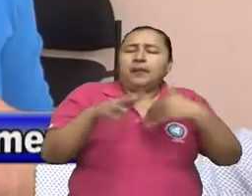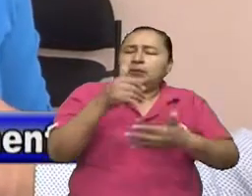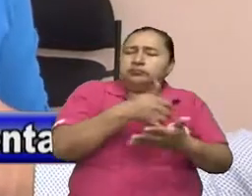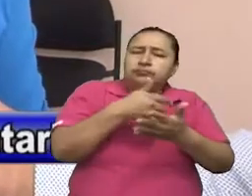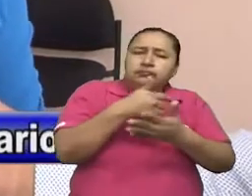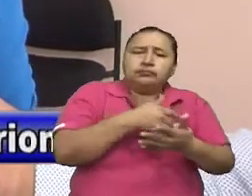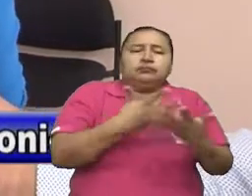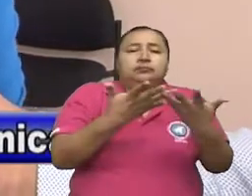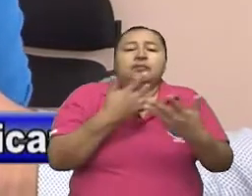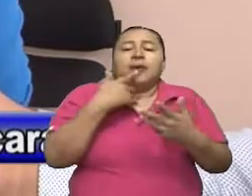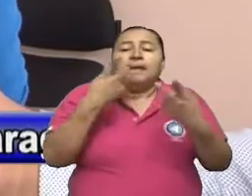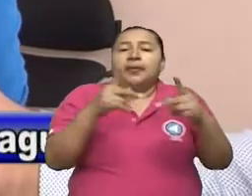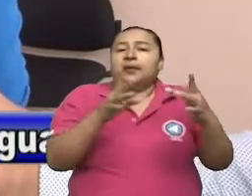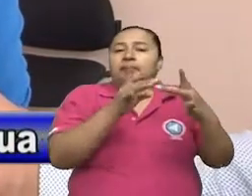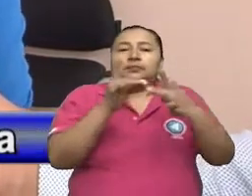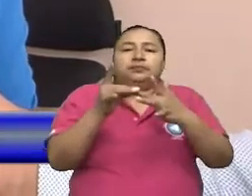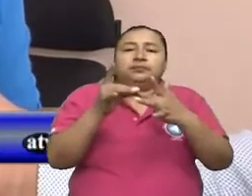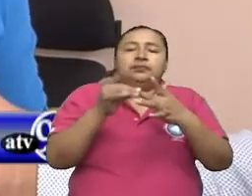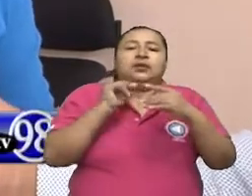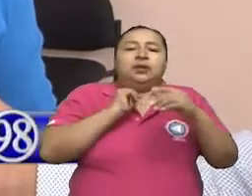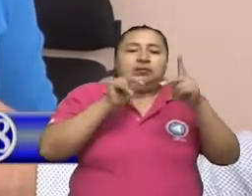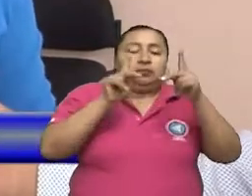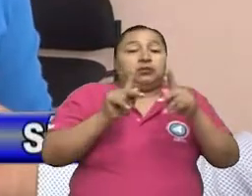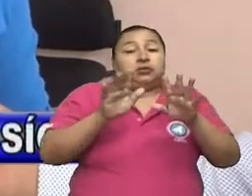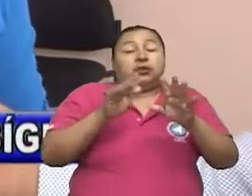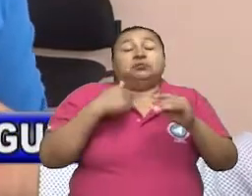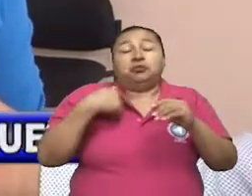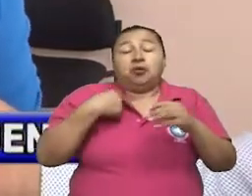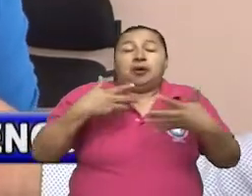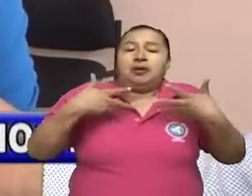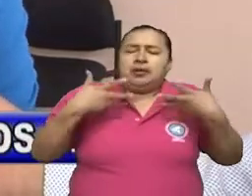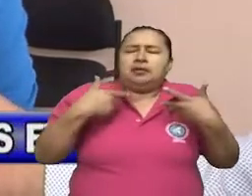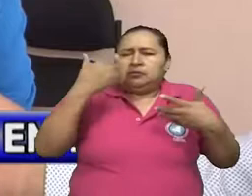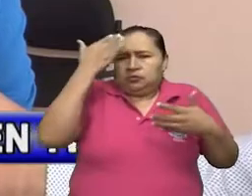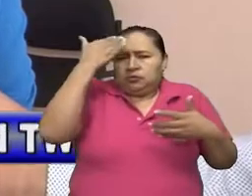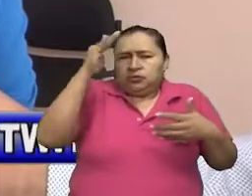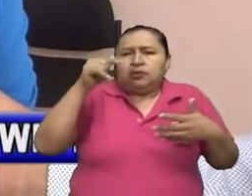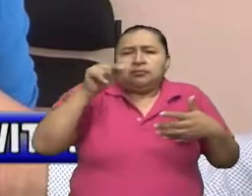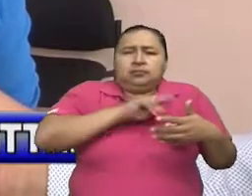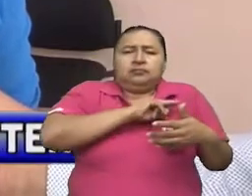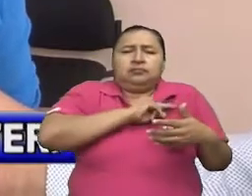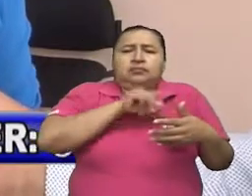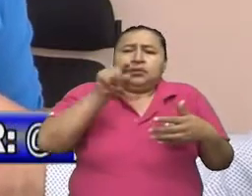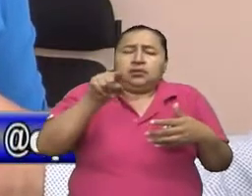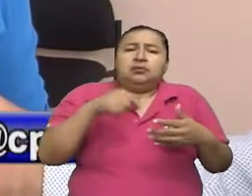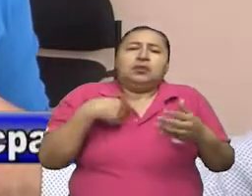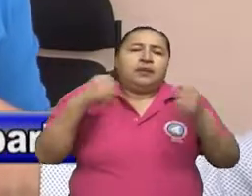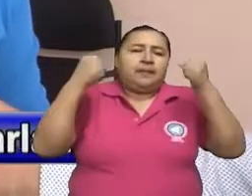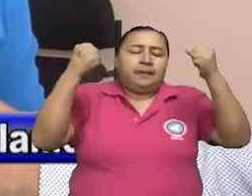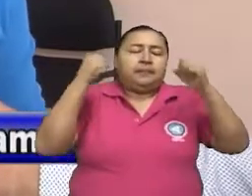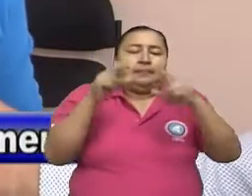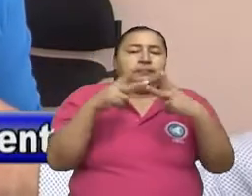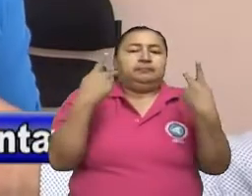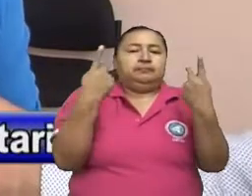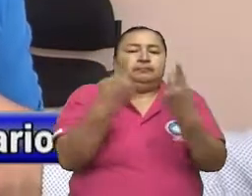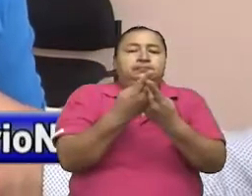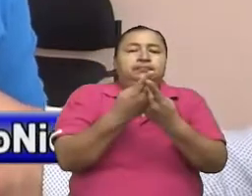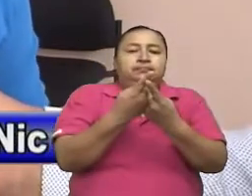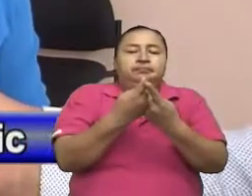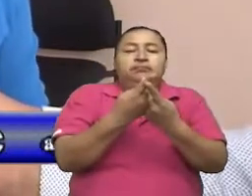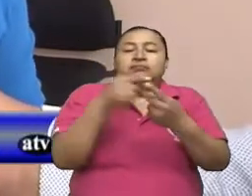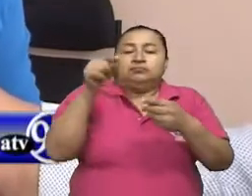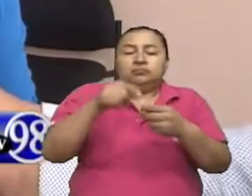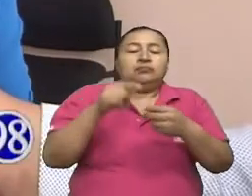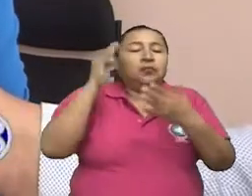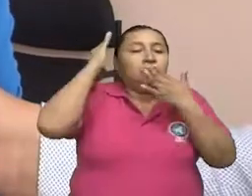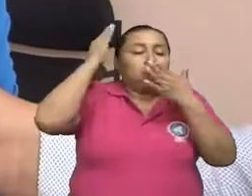y por sobre todo también en lo personal muy contenta porque sé que es una ganancia para el pueblo, los pueblos originarios